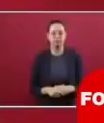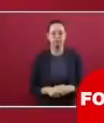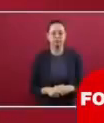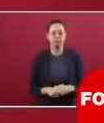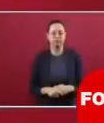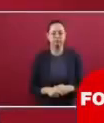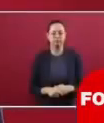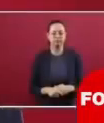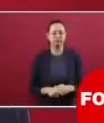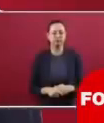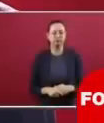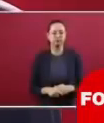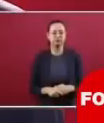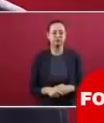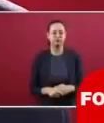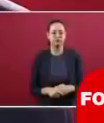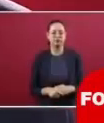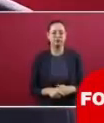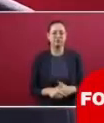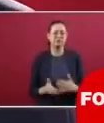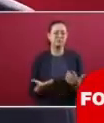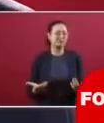Por ejemplo, hubo mucha simulación.